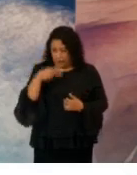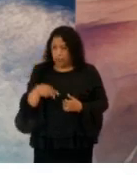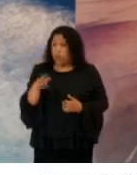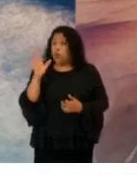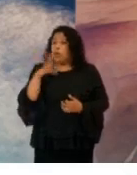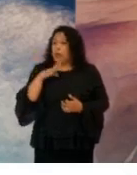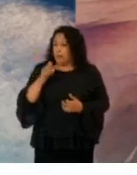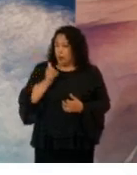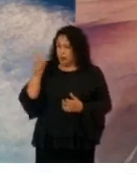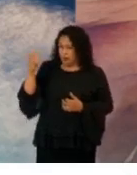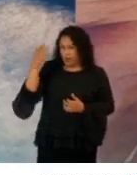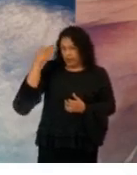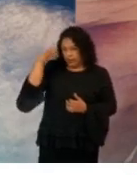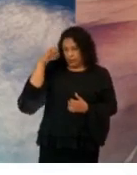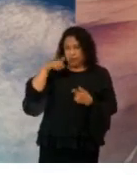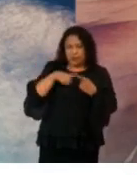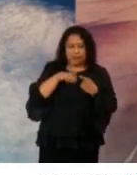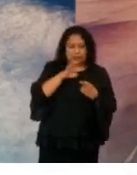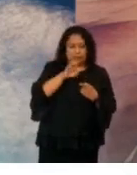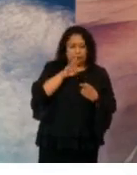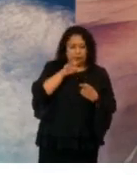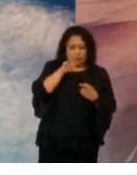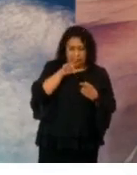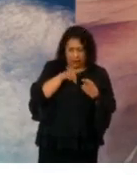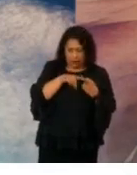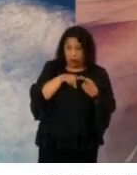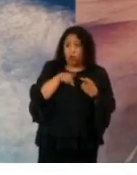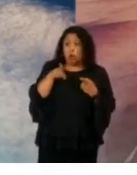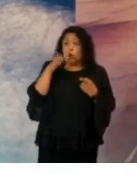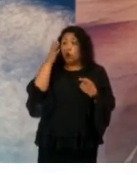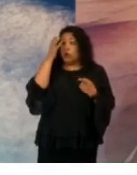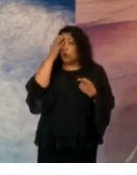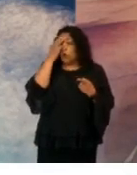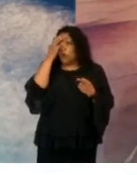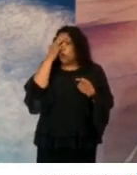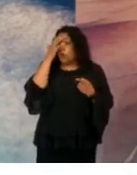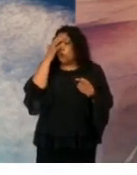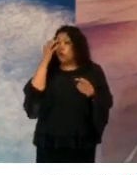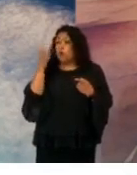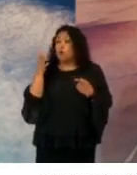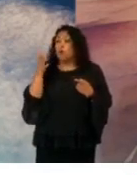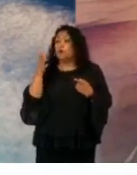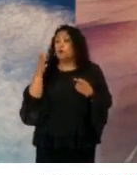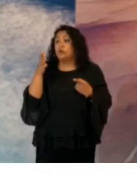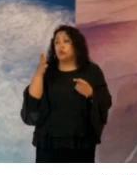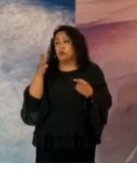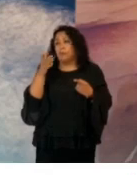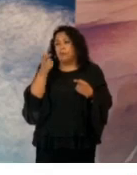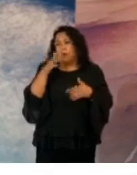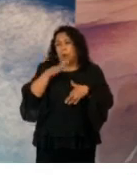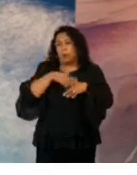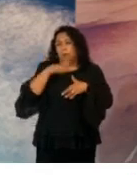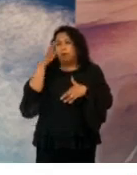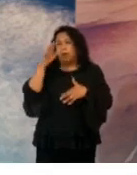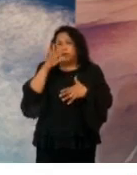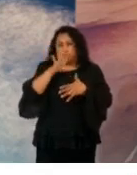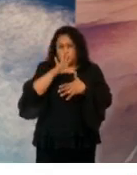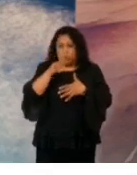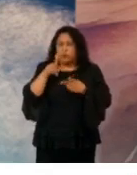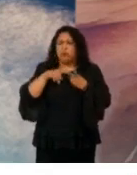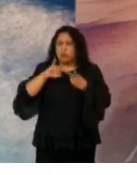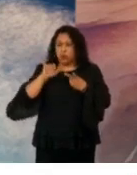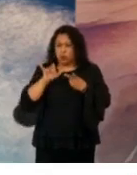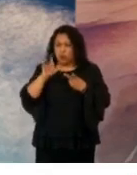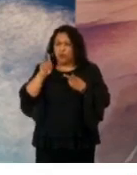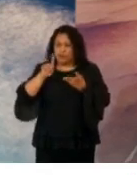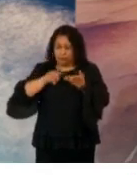un poco la experiencia tanto de Bernardo, que conoce un poquito más el continente, y de Julieta, que también es